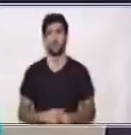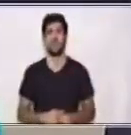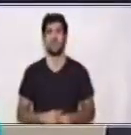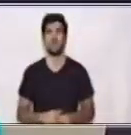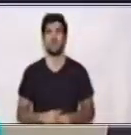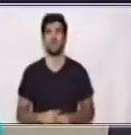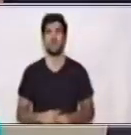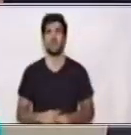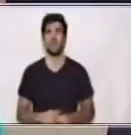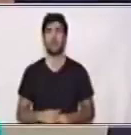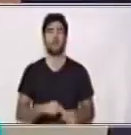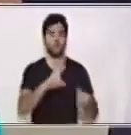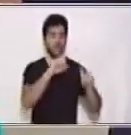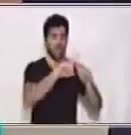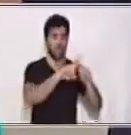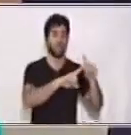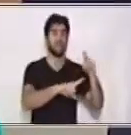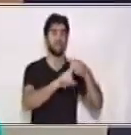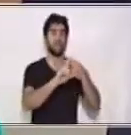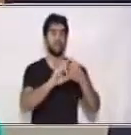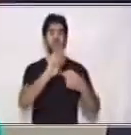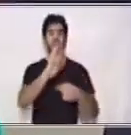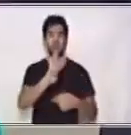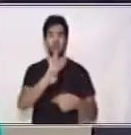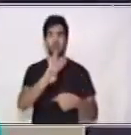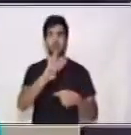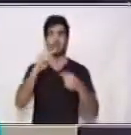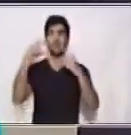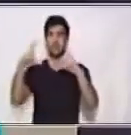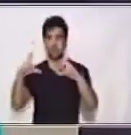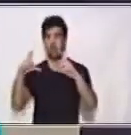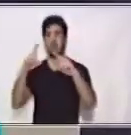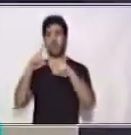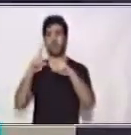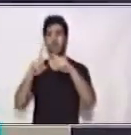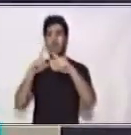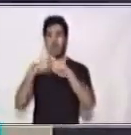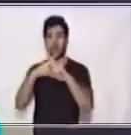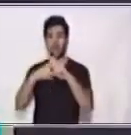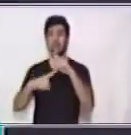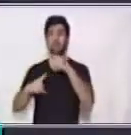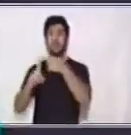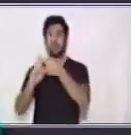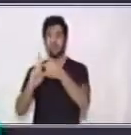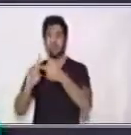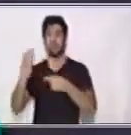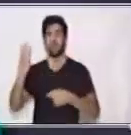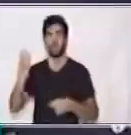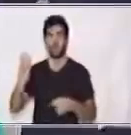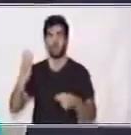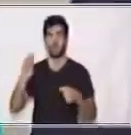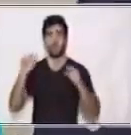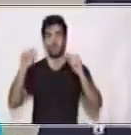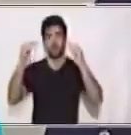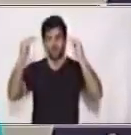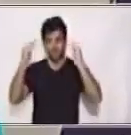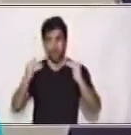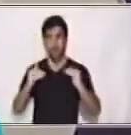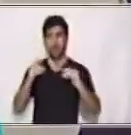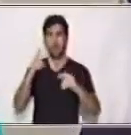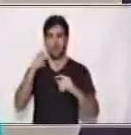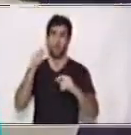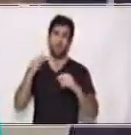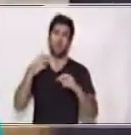dos factores, x más 3 y x más 3. Entonces tendría que hacer estas dos multiplicaciones primero, y este procedimiento se hace